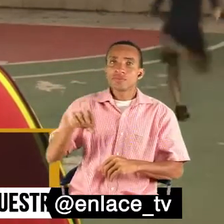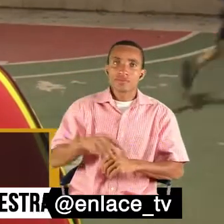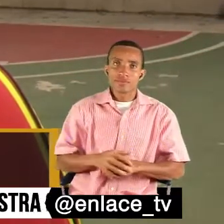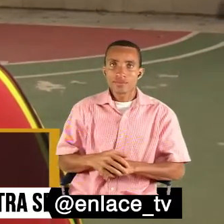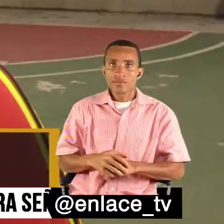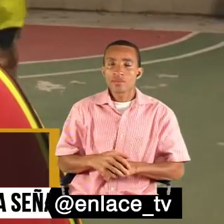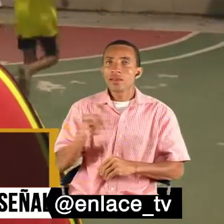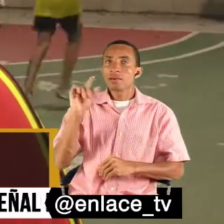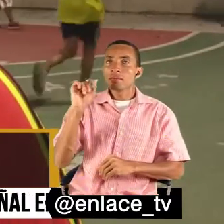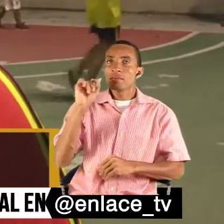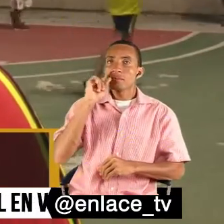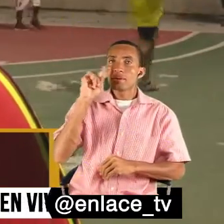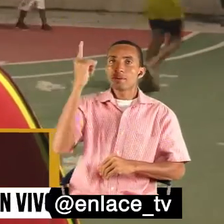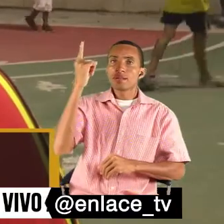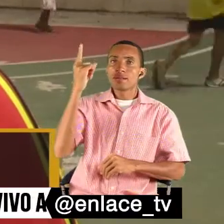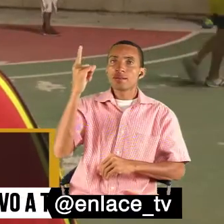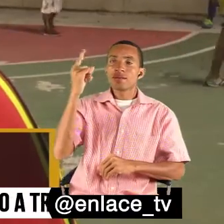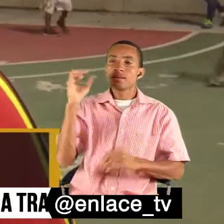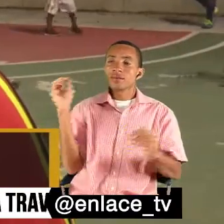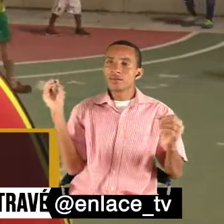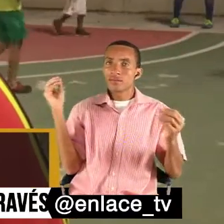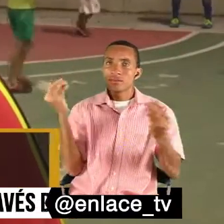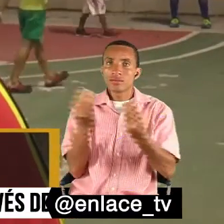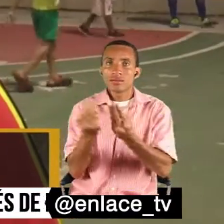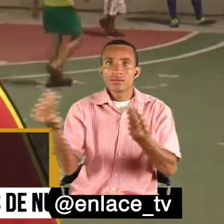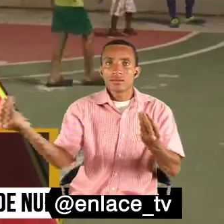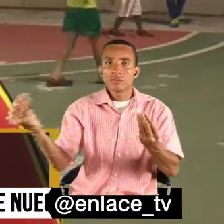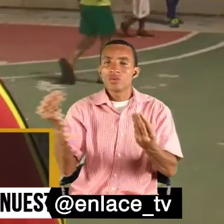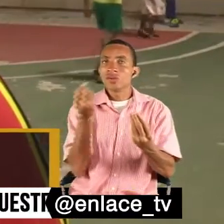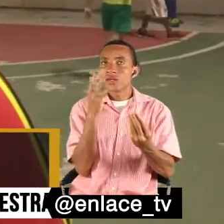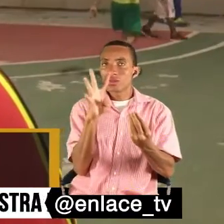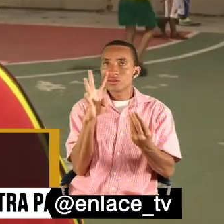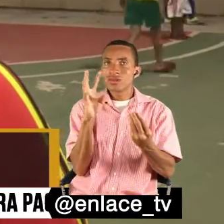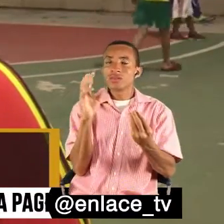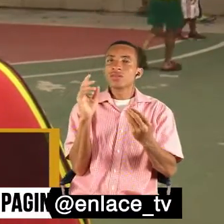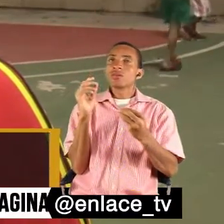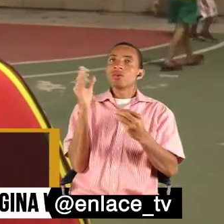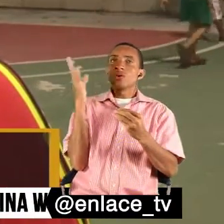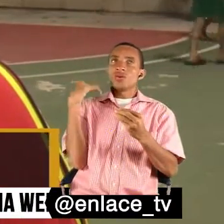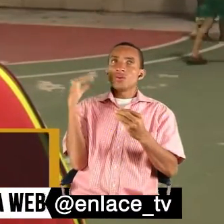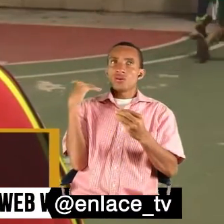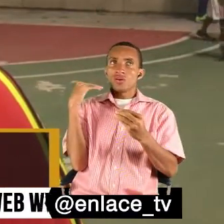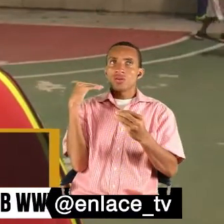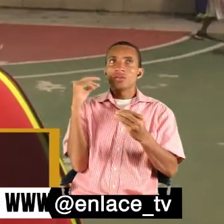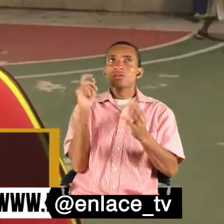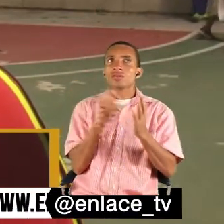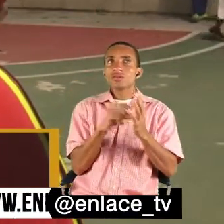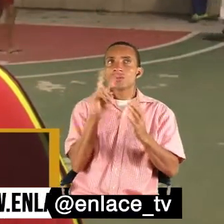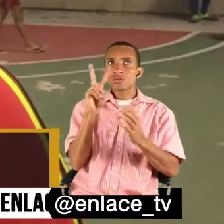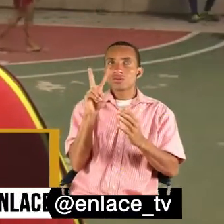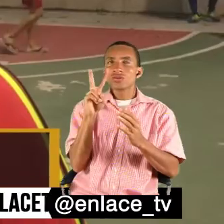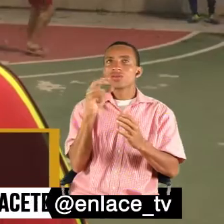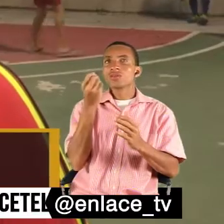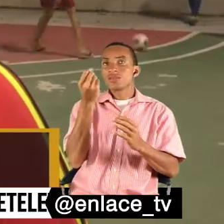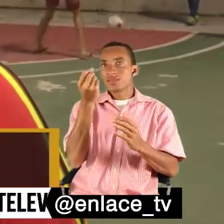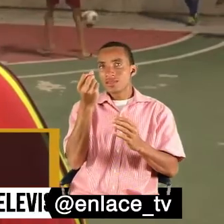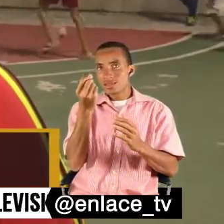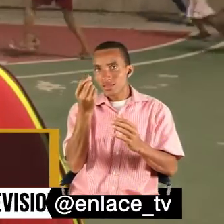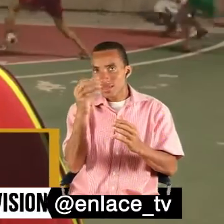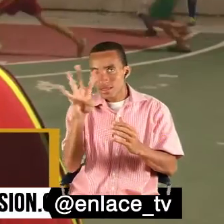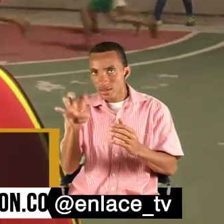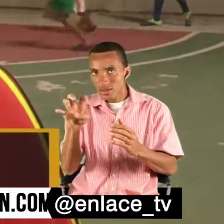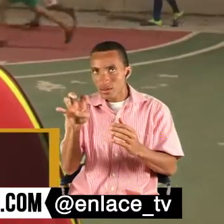La primera vez nos llegaron 14 equipos, la segunda vez 19 y hoy tengo que hablarle de 34 equipos,